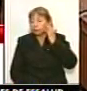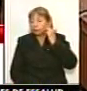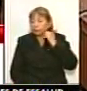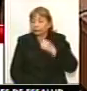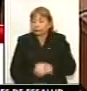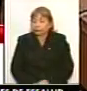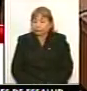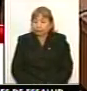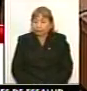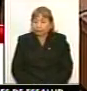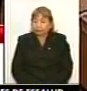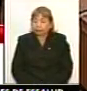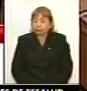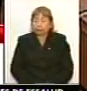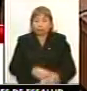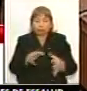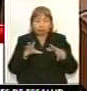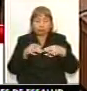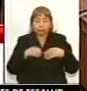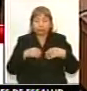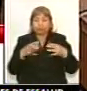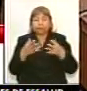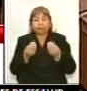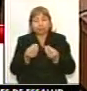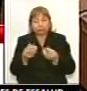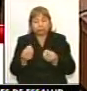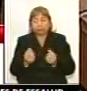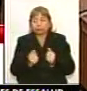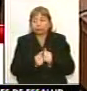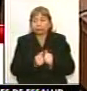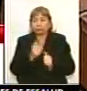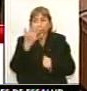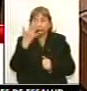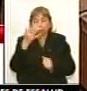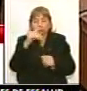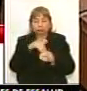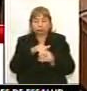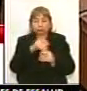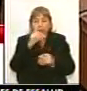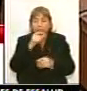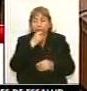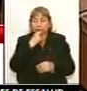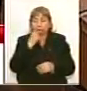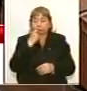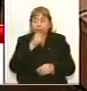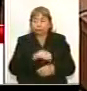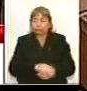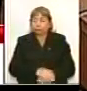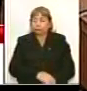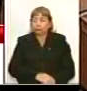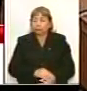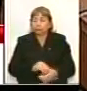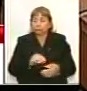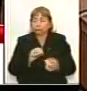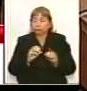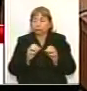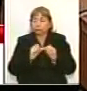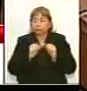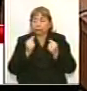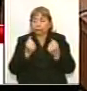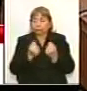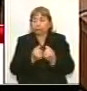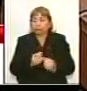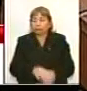Sí, habiendo se aprobado por mayoría con 5 votos y 1 abstención. Pasamos a segunda sesión.